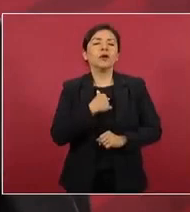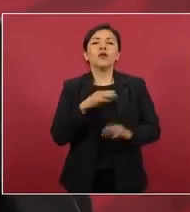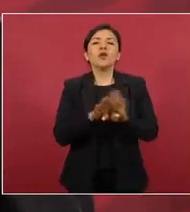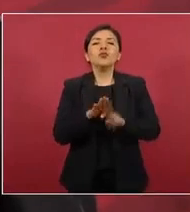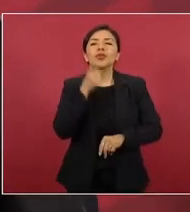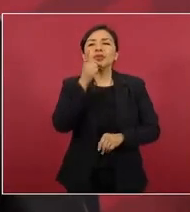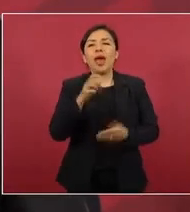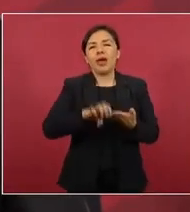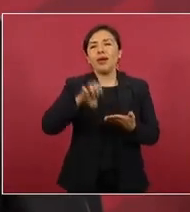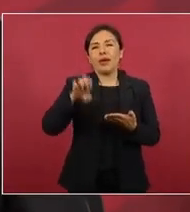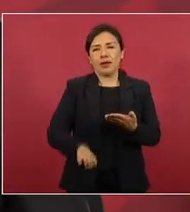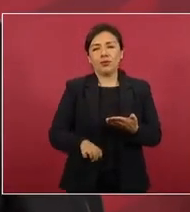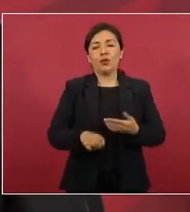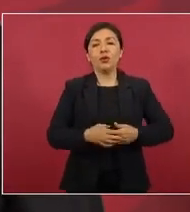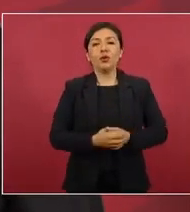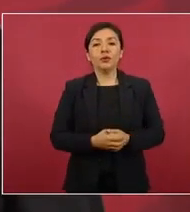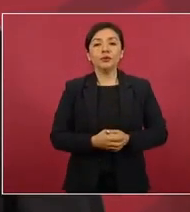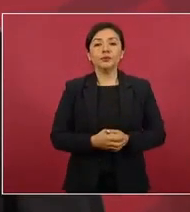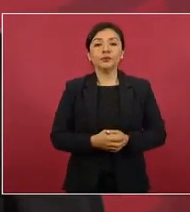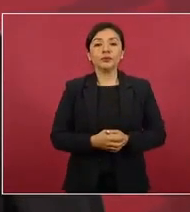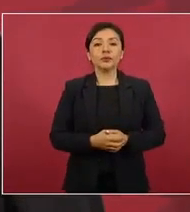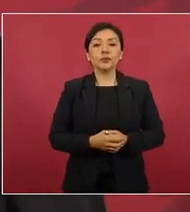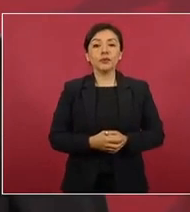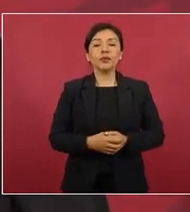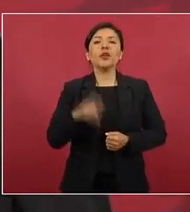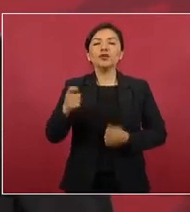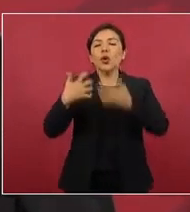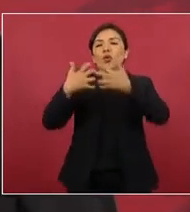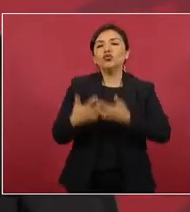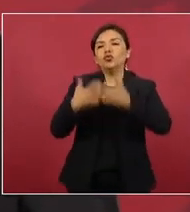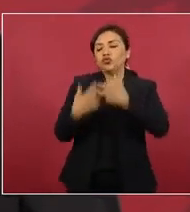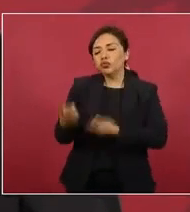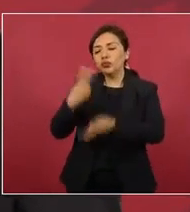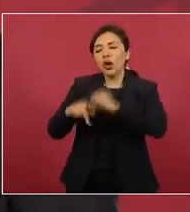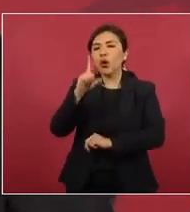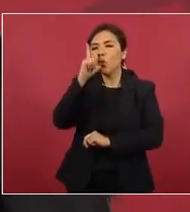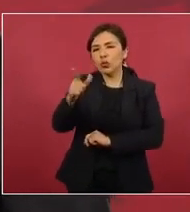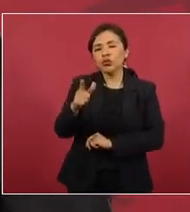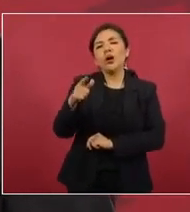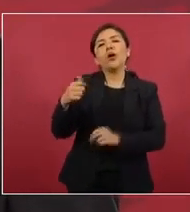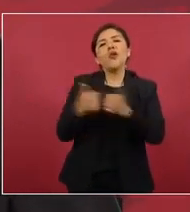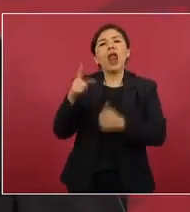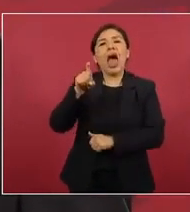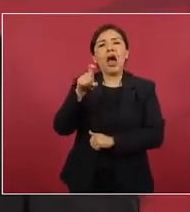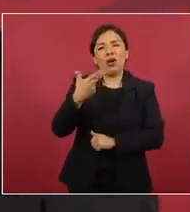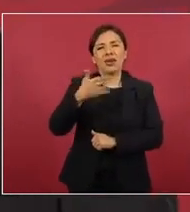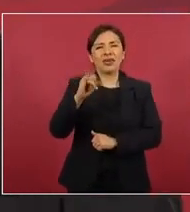el ejemplo de las hidroeléctricas, que en la ley